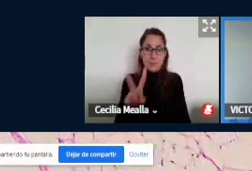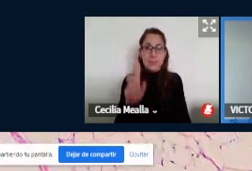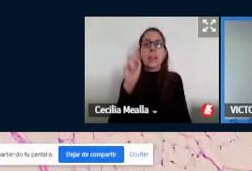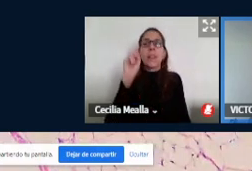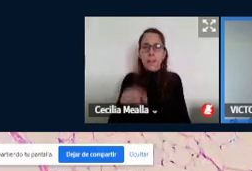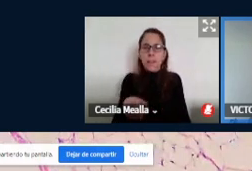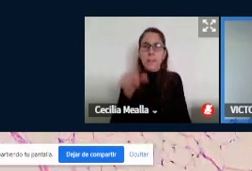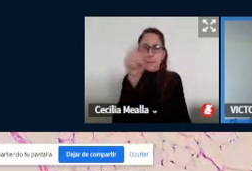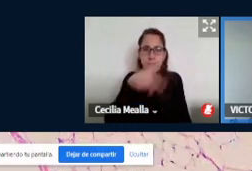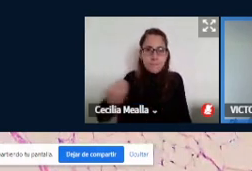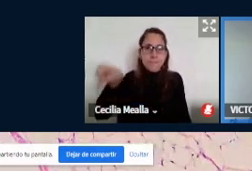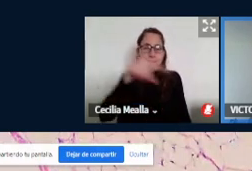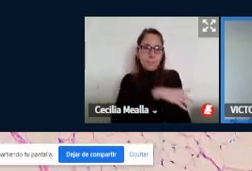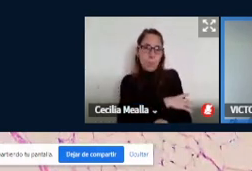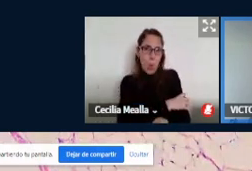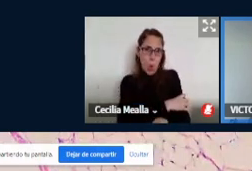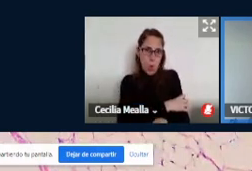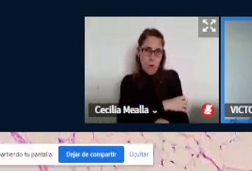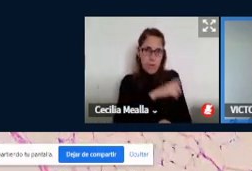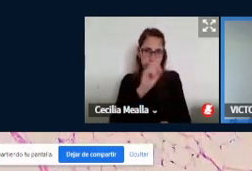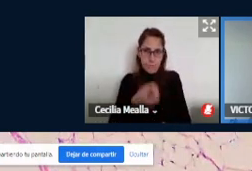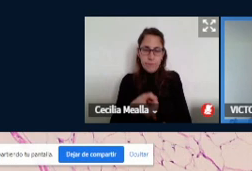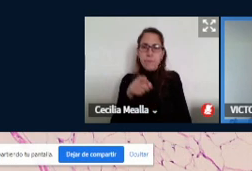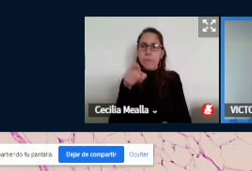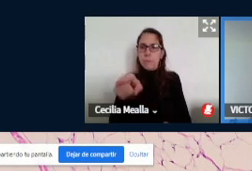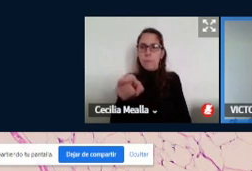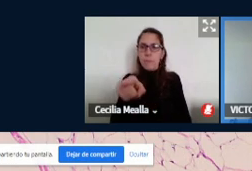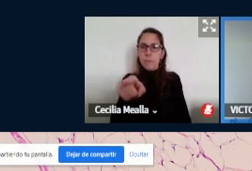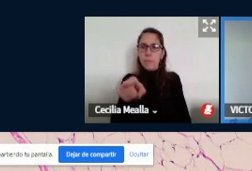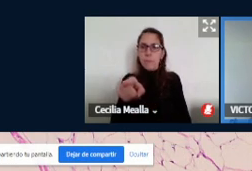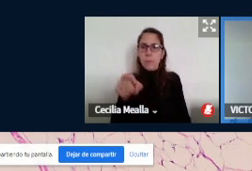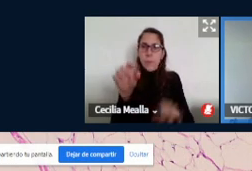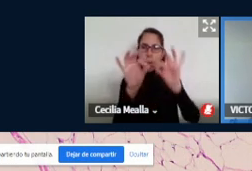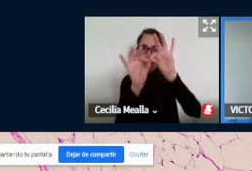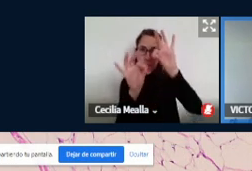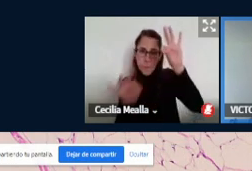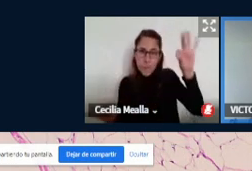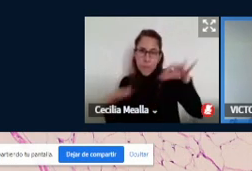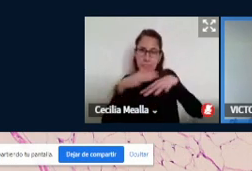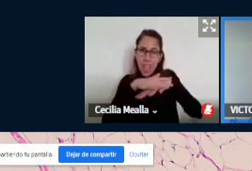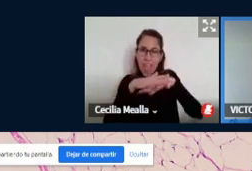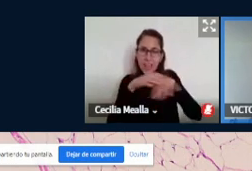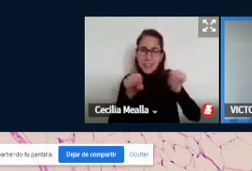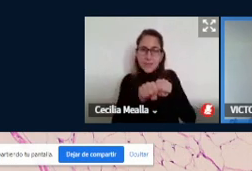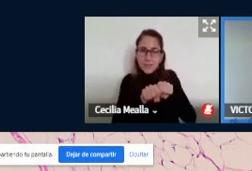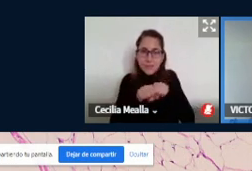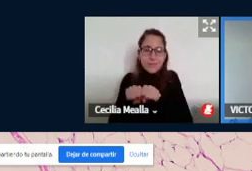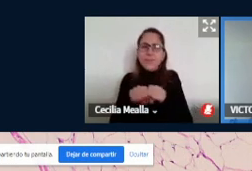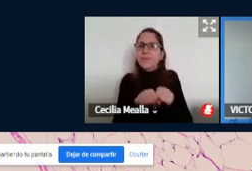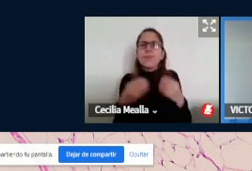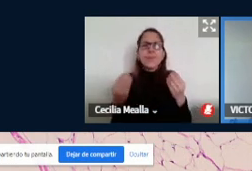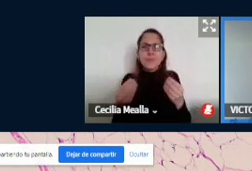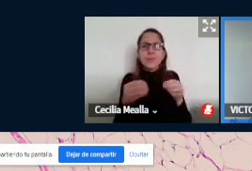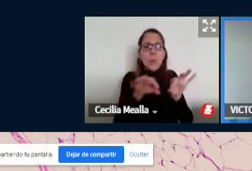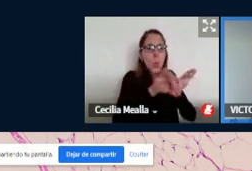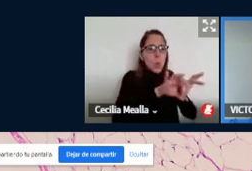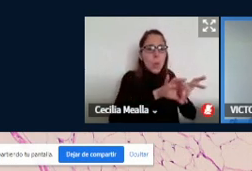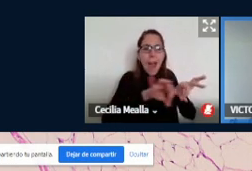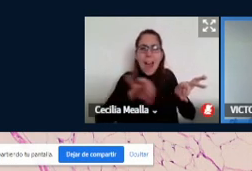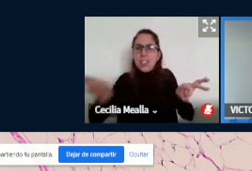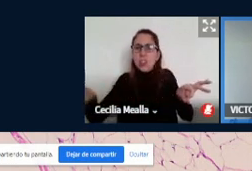sigue siendo músculo, ¿sí? Tejido conectivo que va a llevar los vasos sanguíneos que van a irrigar a este